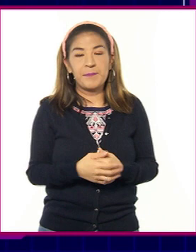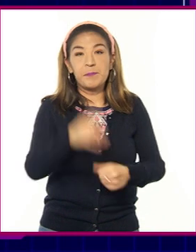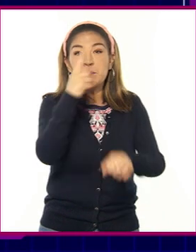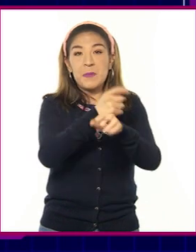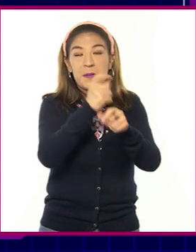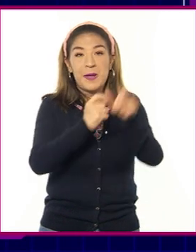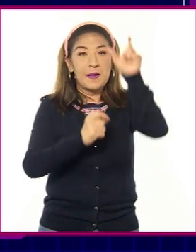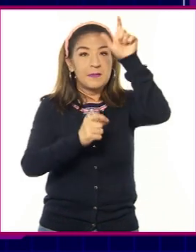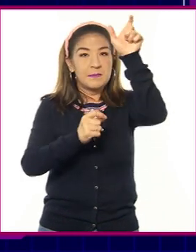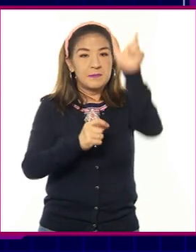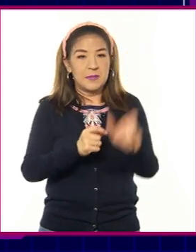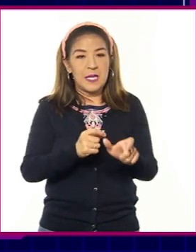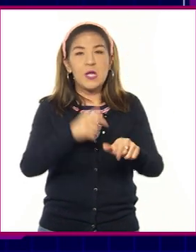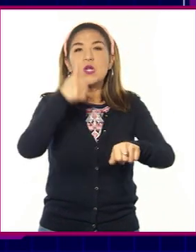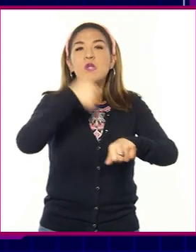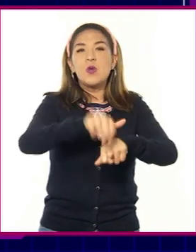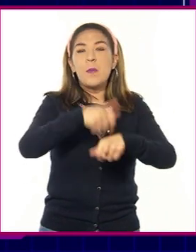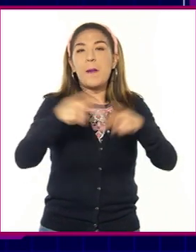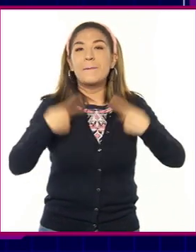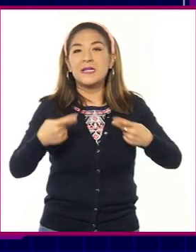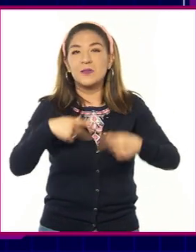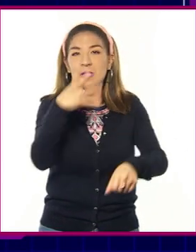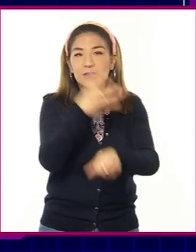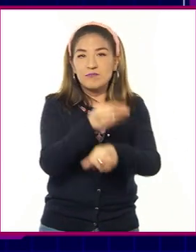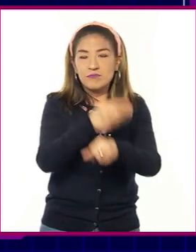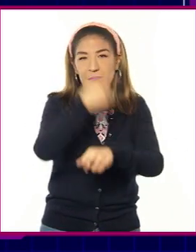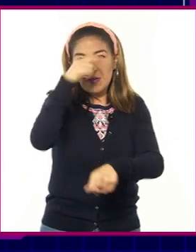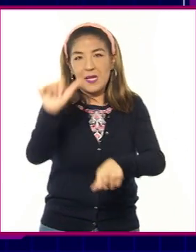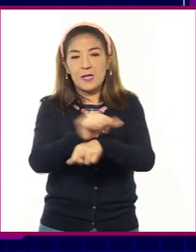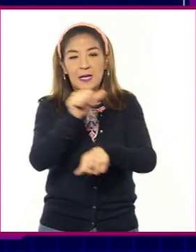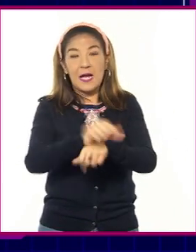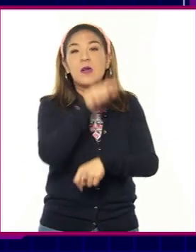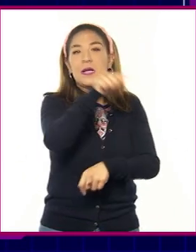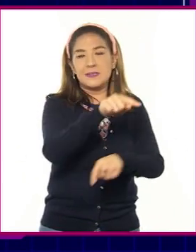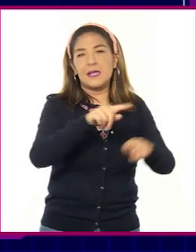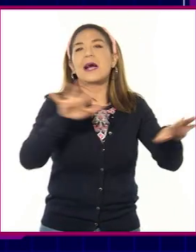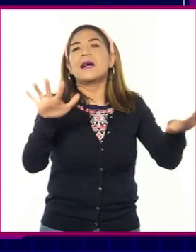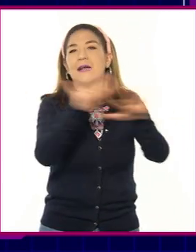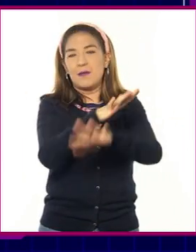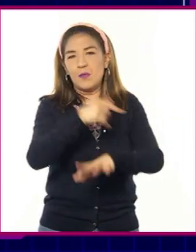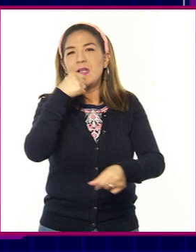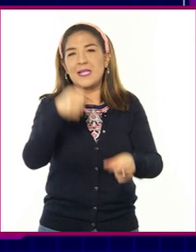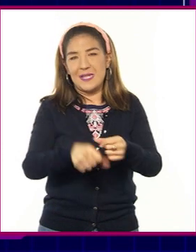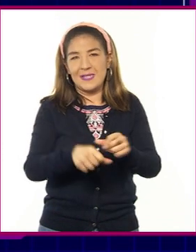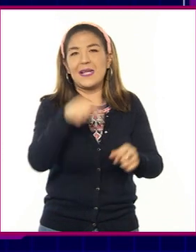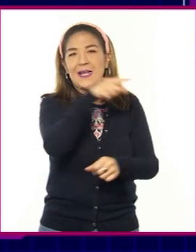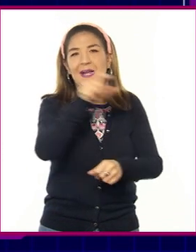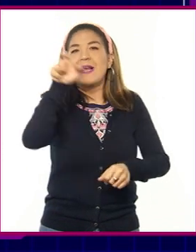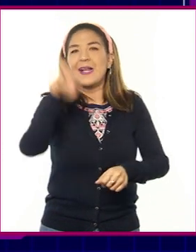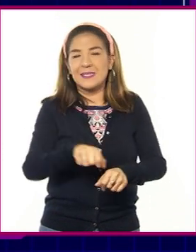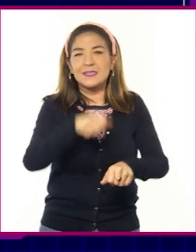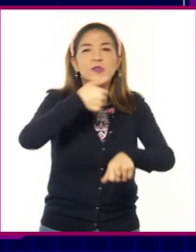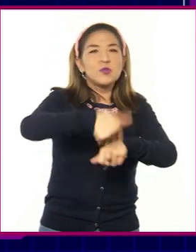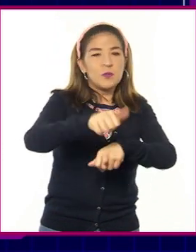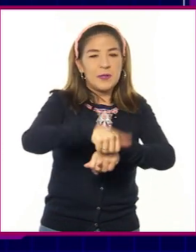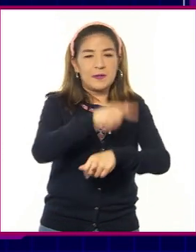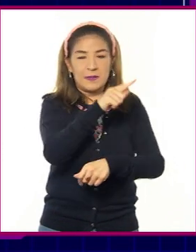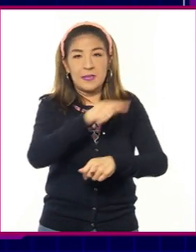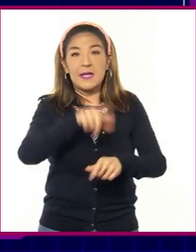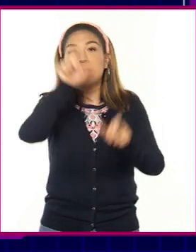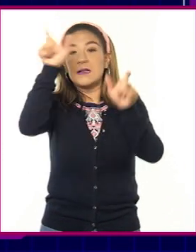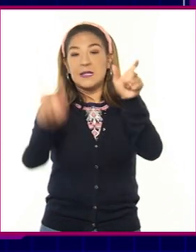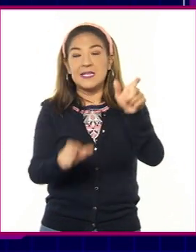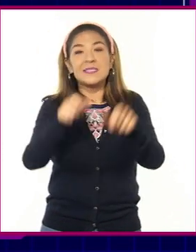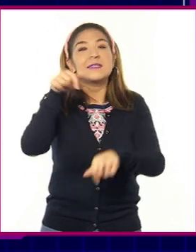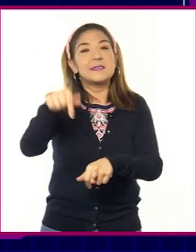primera columna el número de mecánicos, que será la variable independiente, o sea, X. En la segunda columna, anotamos